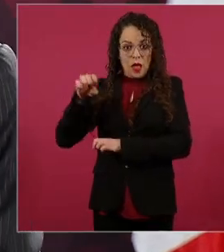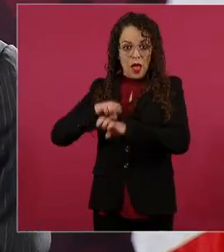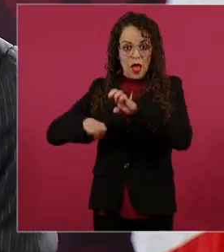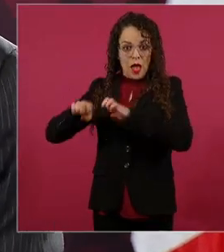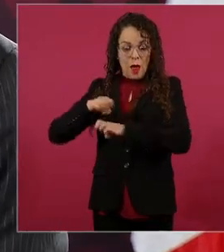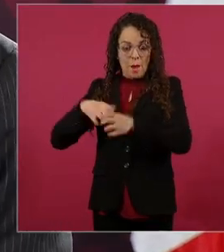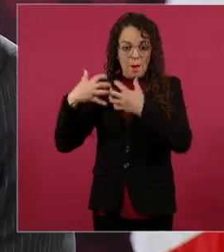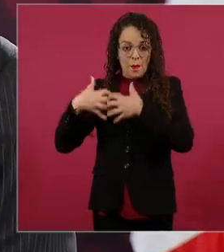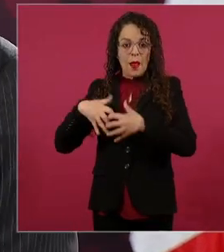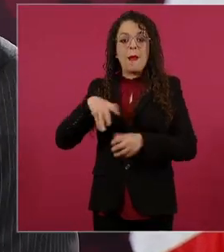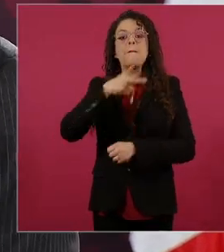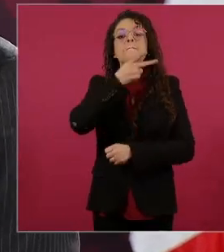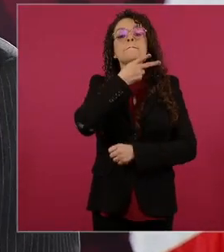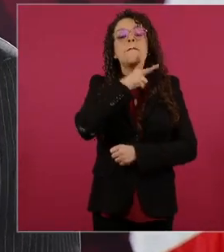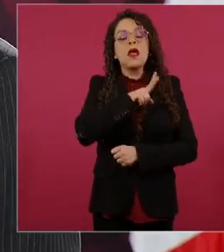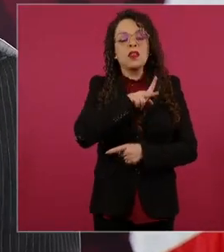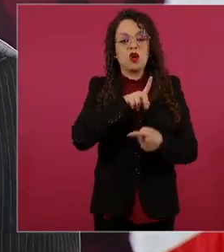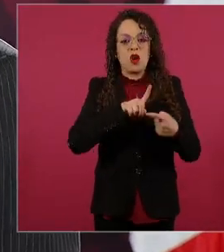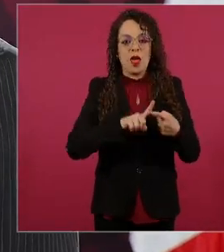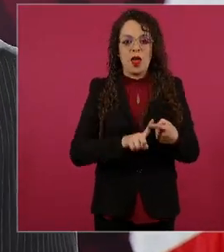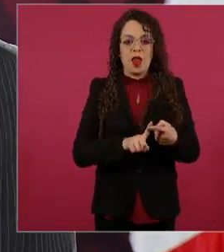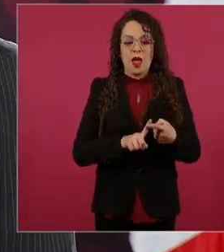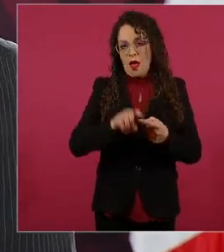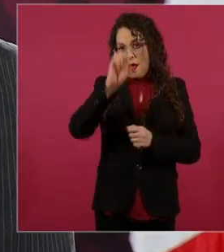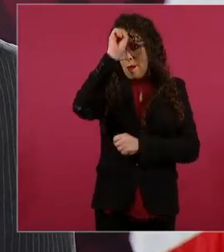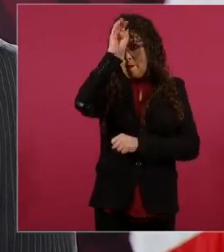y de las compañías mineras